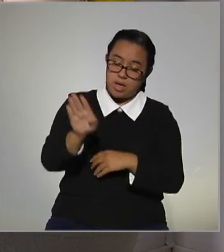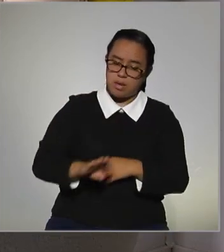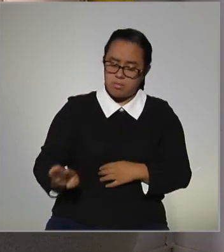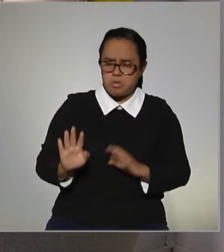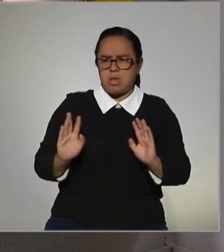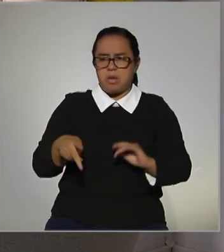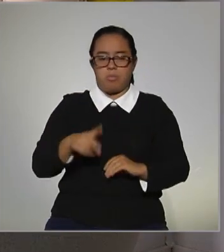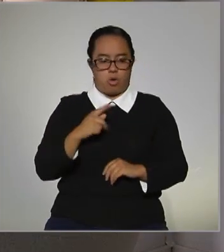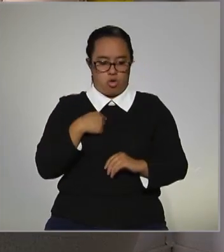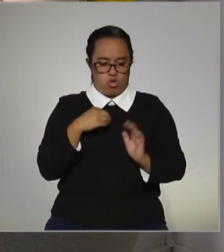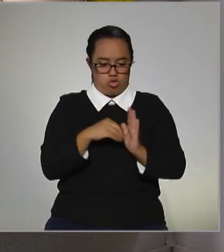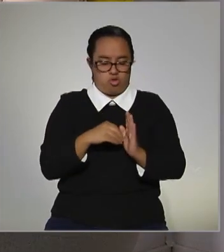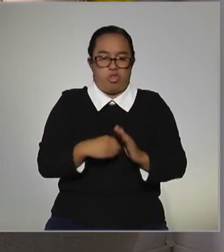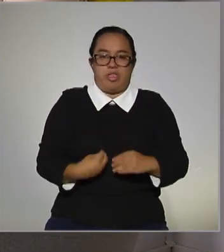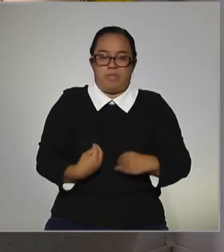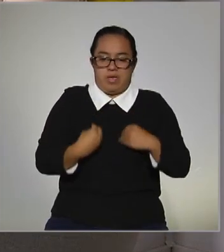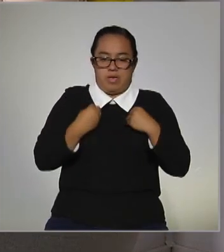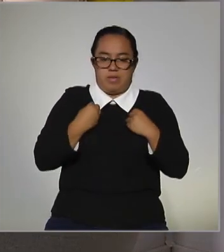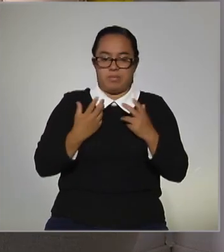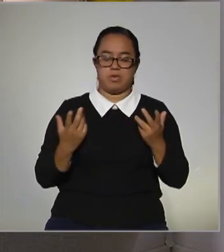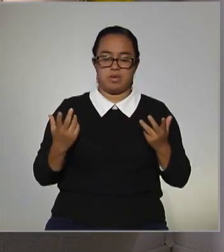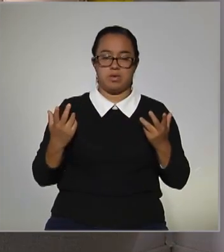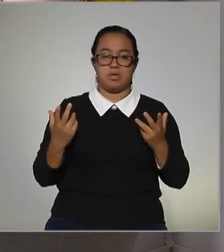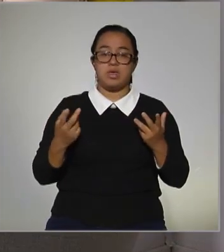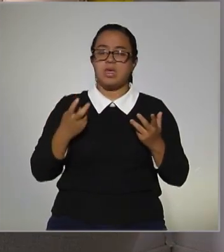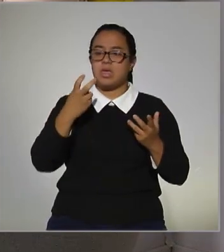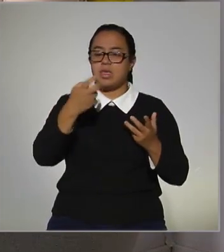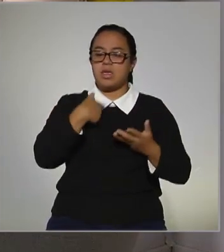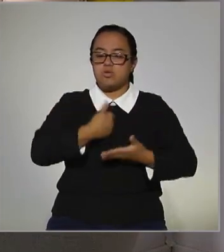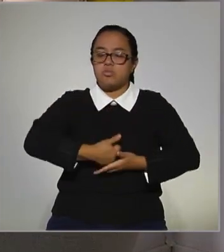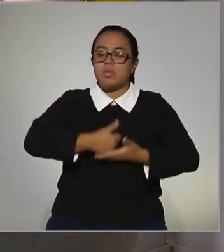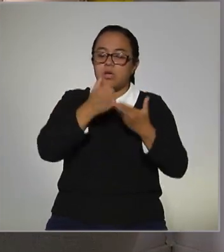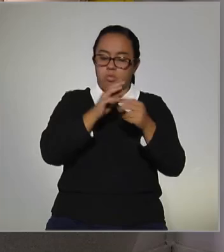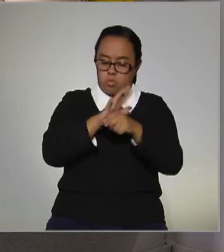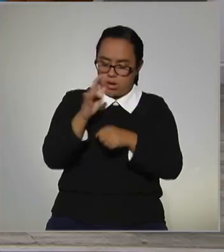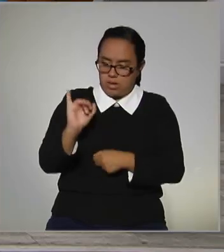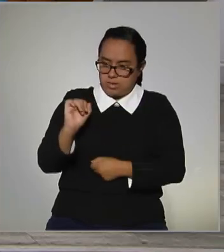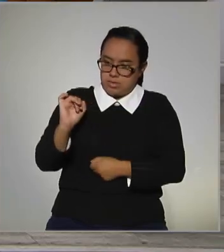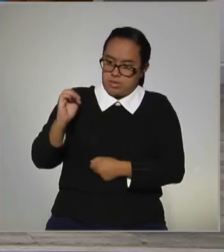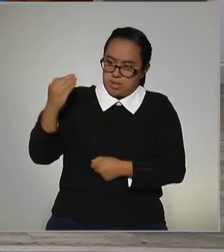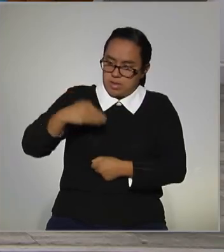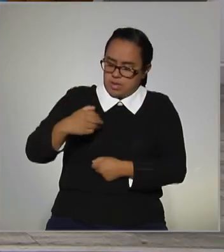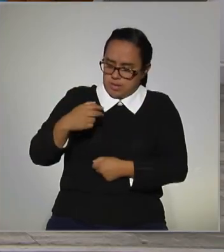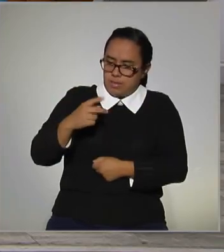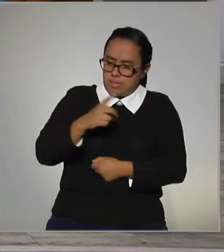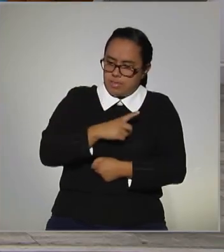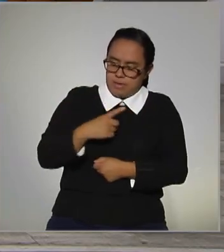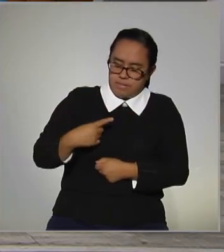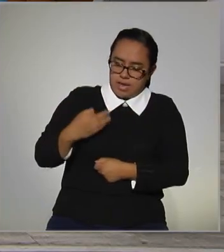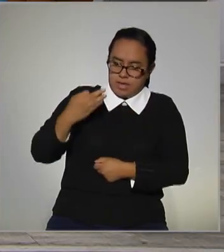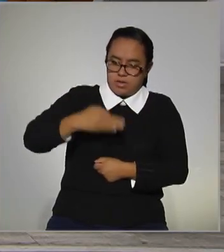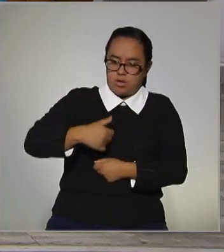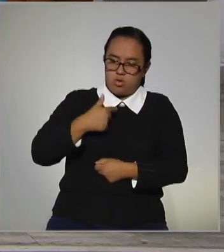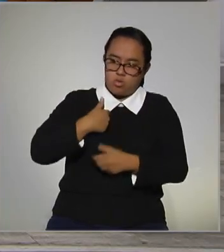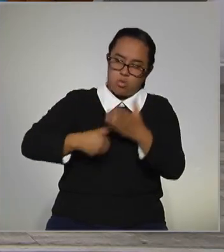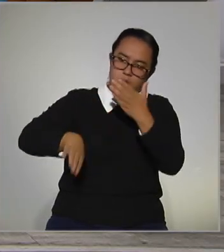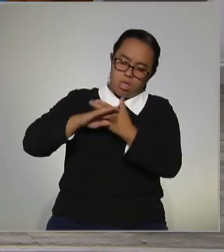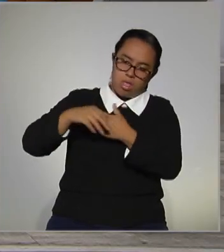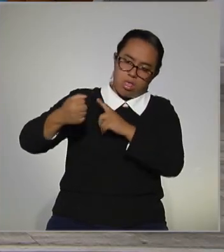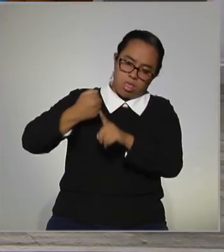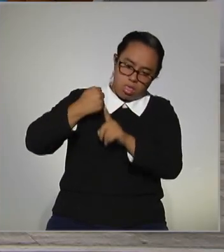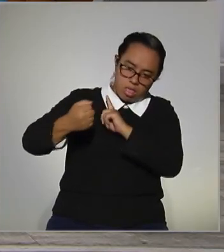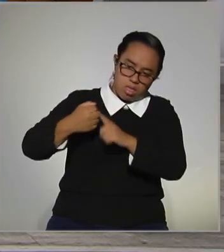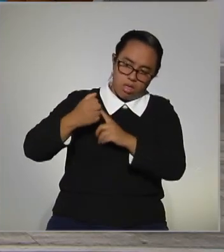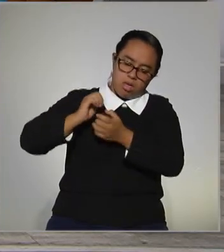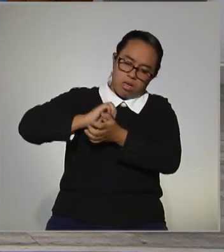viva, ¿no? Y algo que me puede ayudar es ser validado, que efectivamente fui dañada, que efectivamente fui humillada, que efectivamente